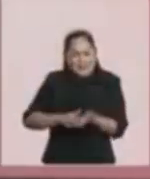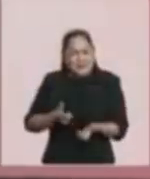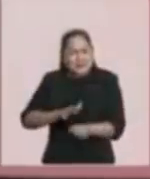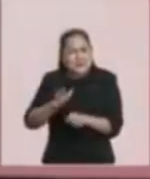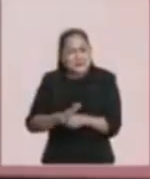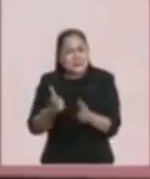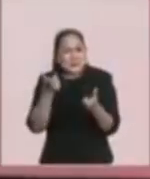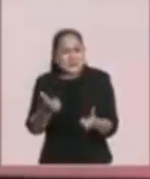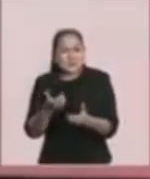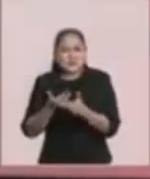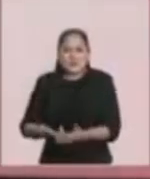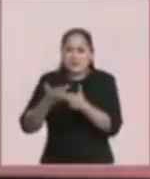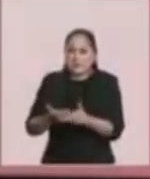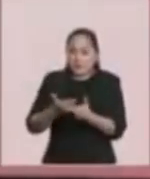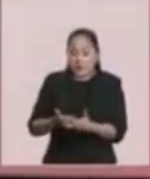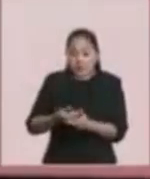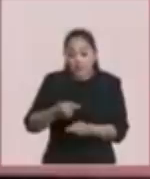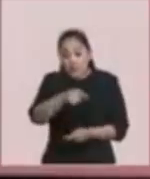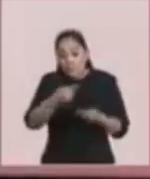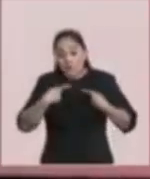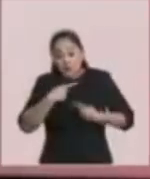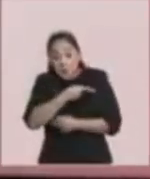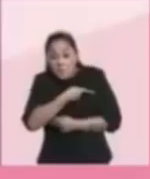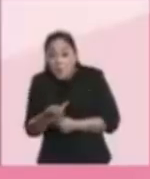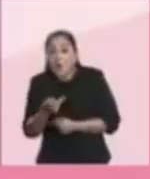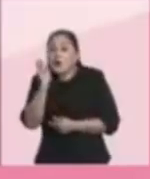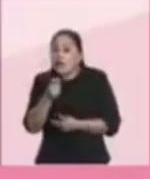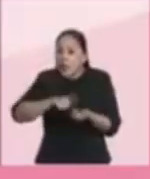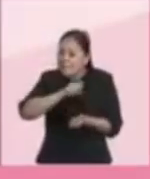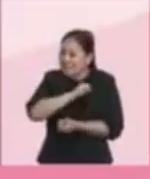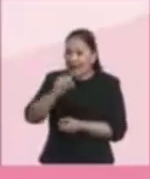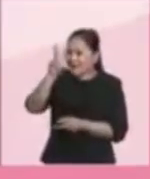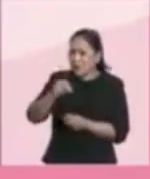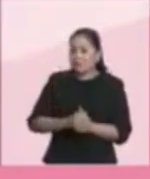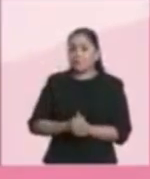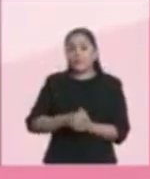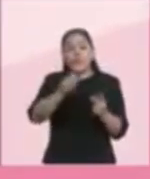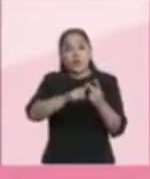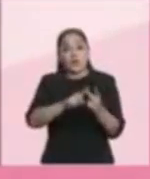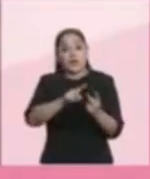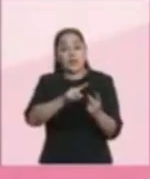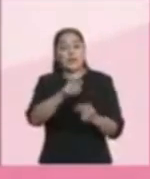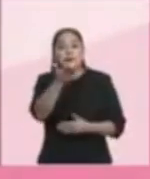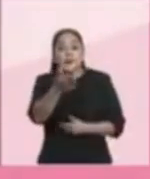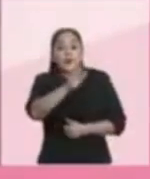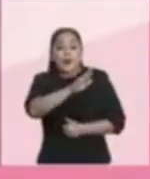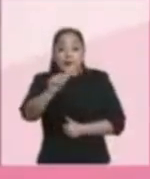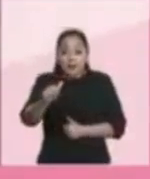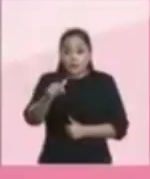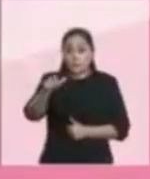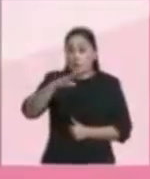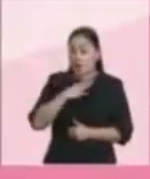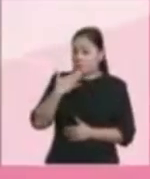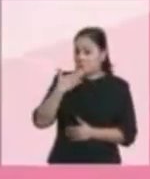asunto... que criminalicemos a los pobres. Segundo, a ver, Ricardo, la verdad es que sí se entregaron buenas